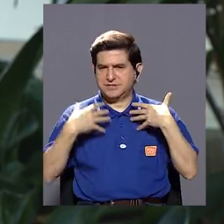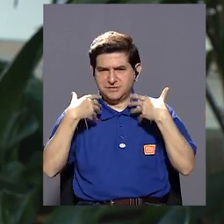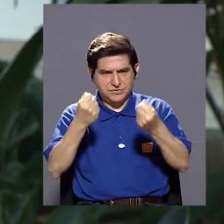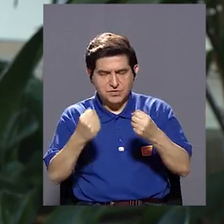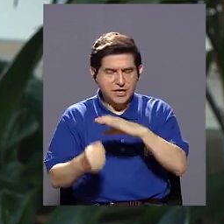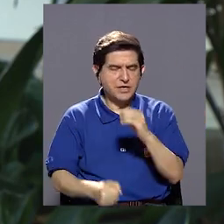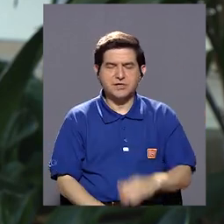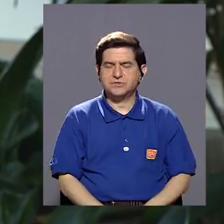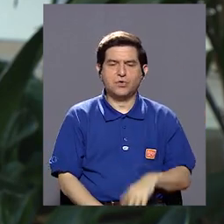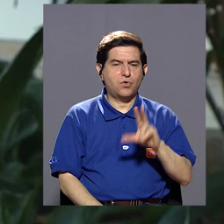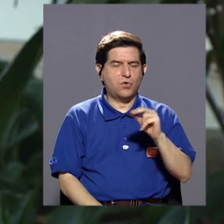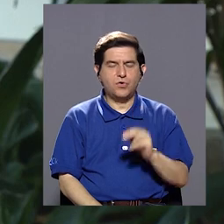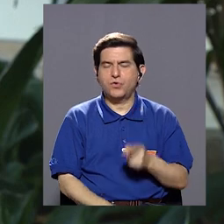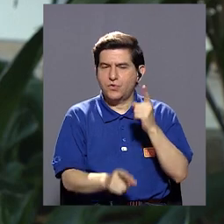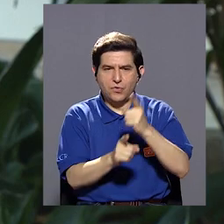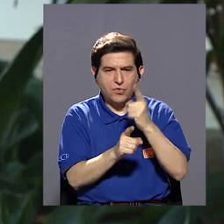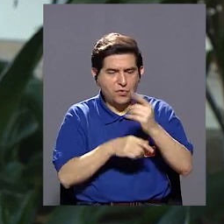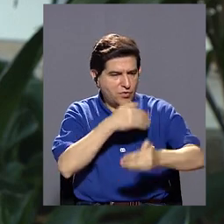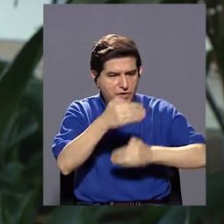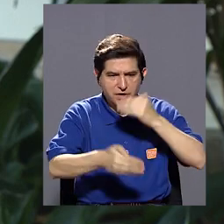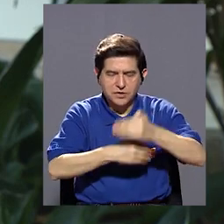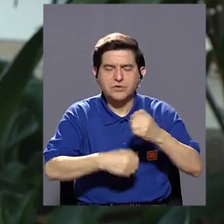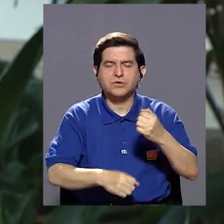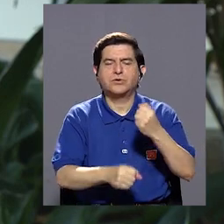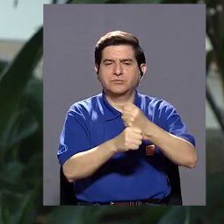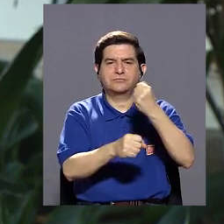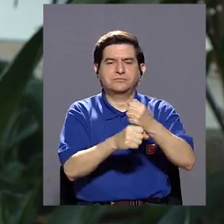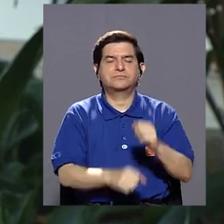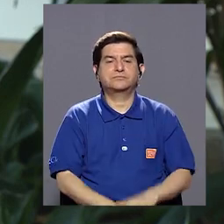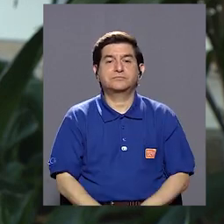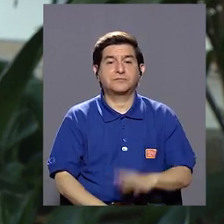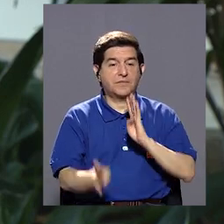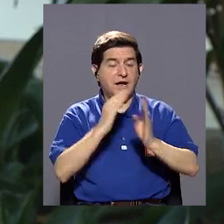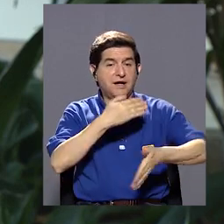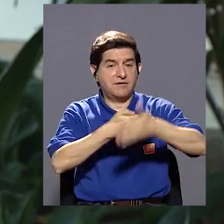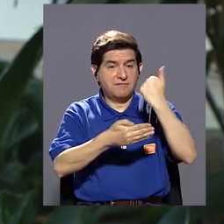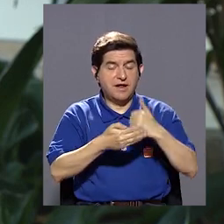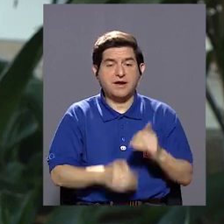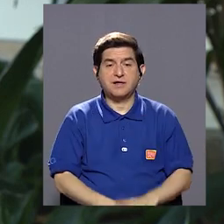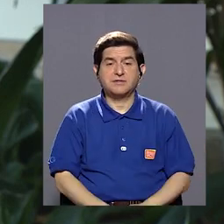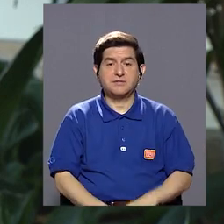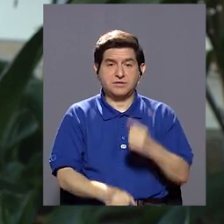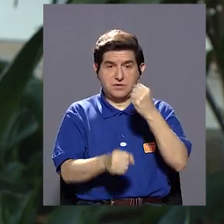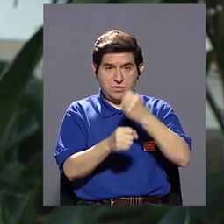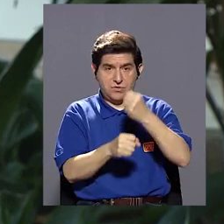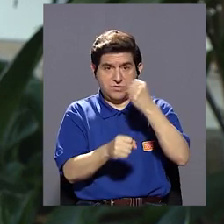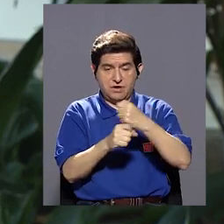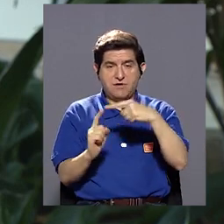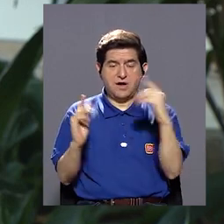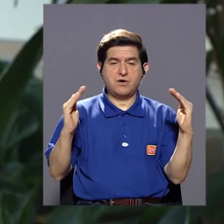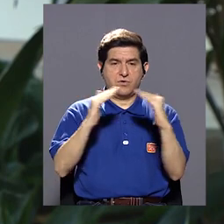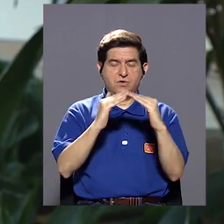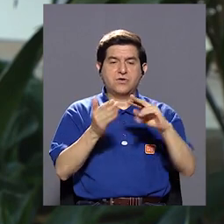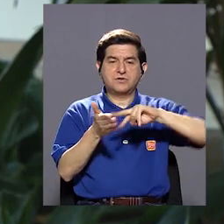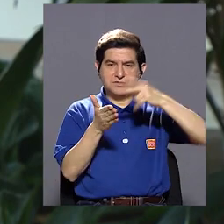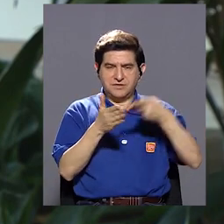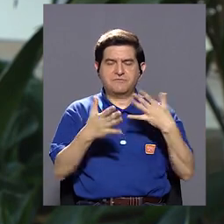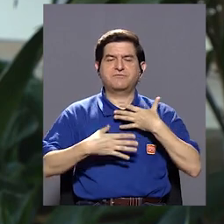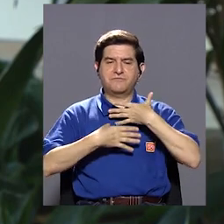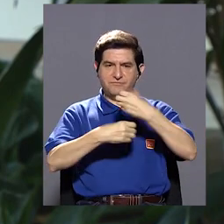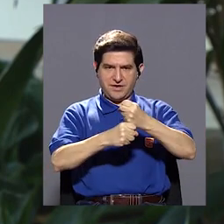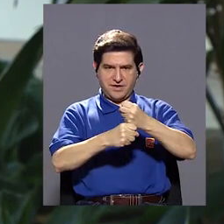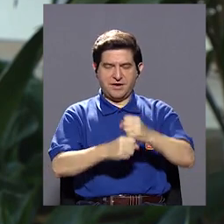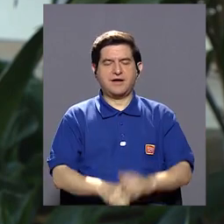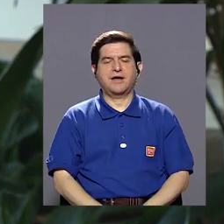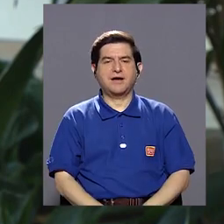son adecuadas para poder ejercer mis actividades. Entonces, hablamos antes de que el régimen de teletrabajo es un régimen de confianza. Y que